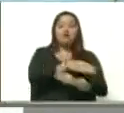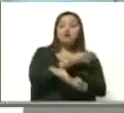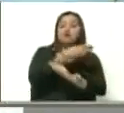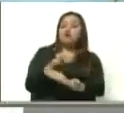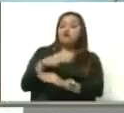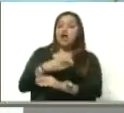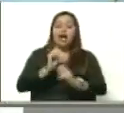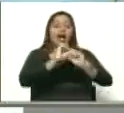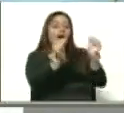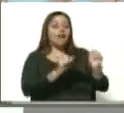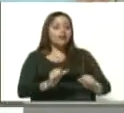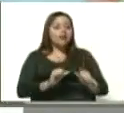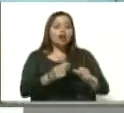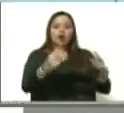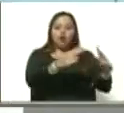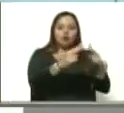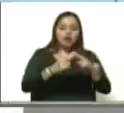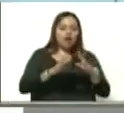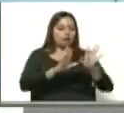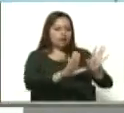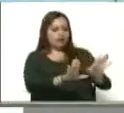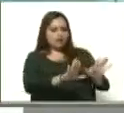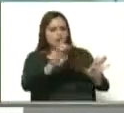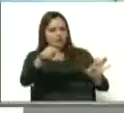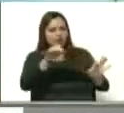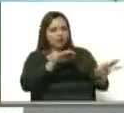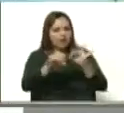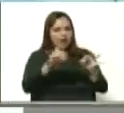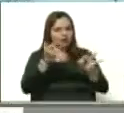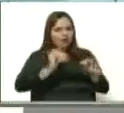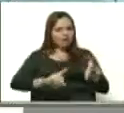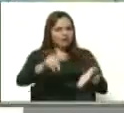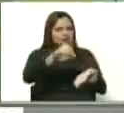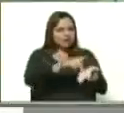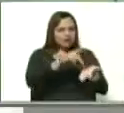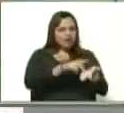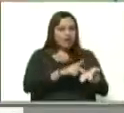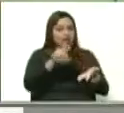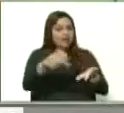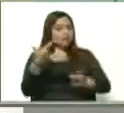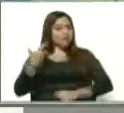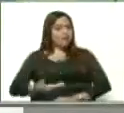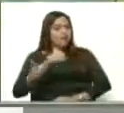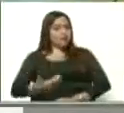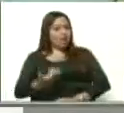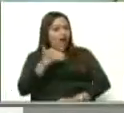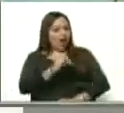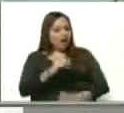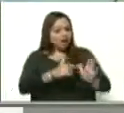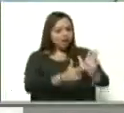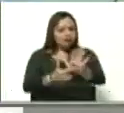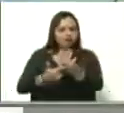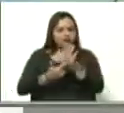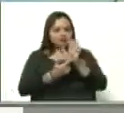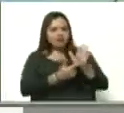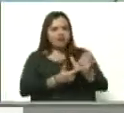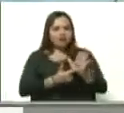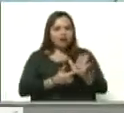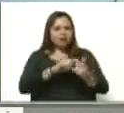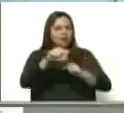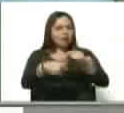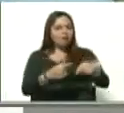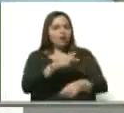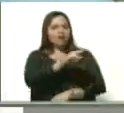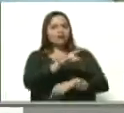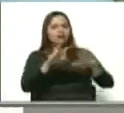de artistas desconocidos, ya va, también el teatro tiene su participación, sí, y tiene su relevancia, y la vamos a visibilizar este próximo